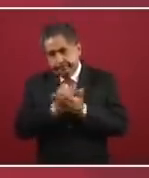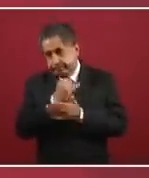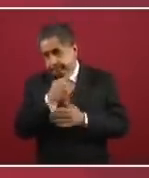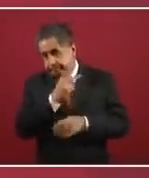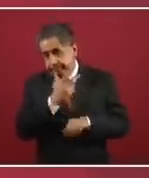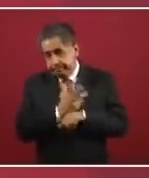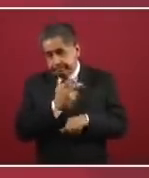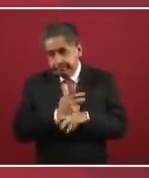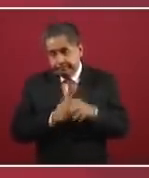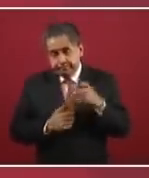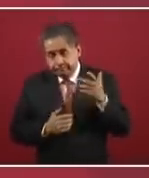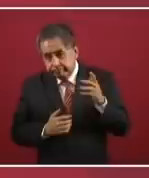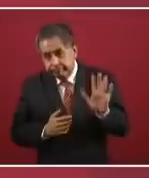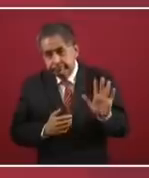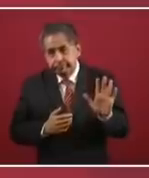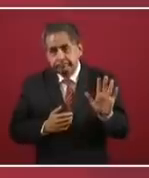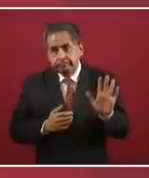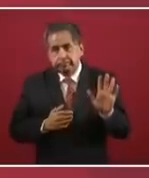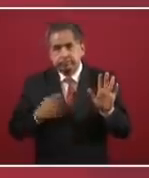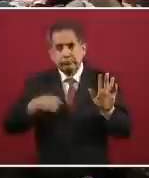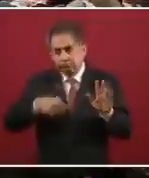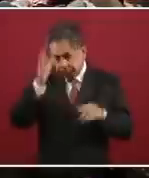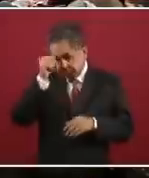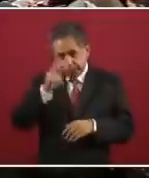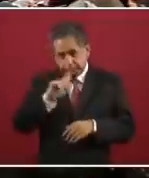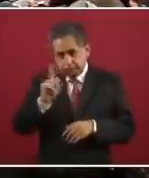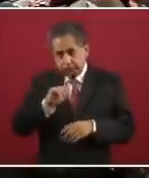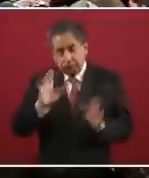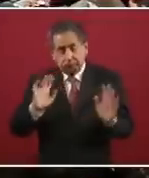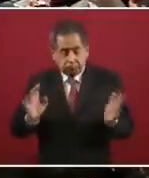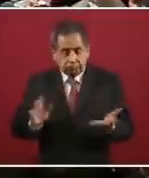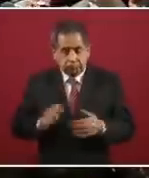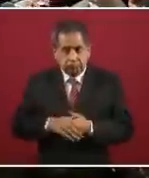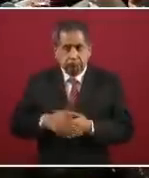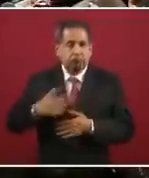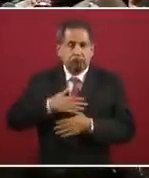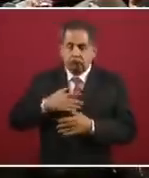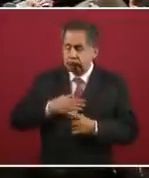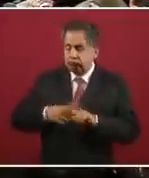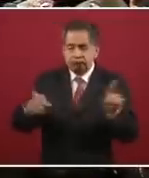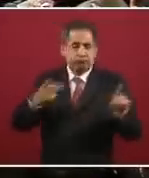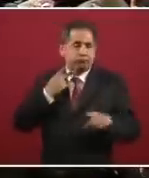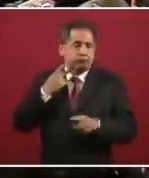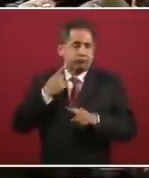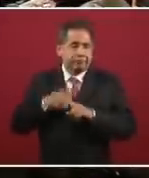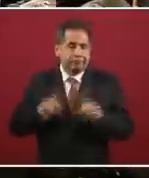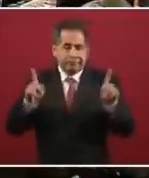Es un asunto de los Estados Unidos. Desde luego que no coincidimos. Nosotros tenemos otra política.